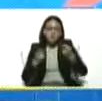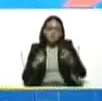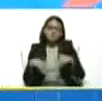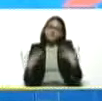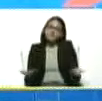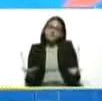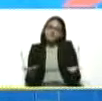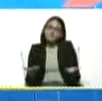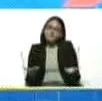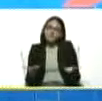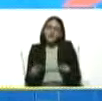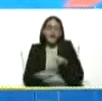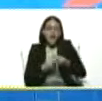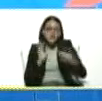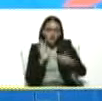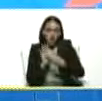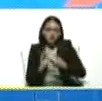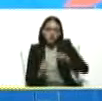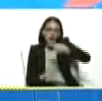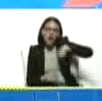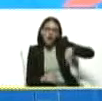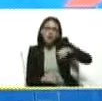para hacerle daño al país,